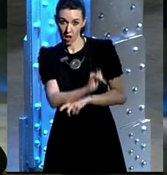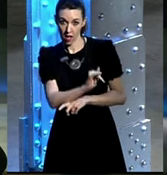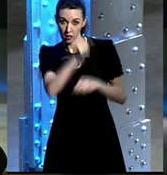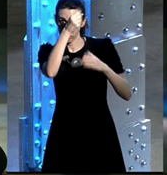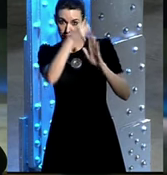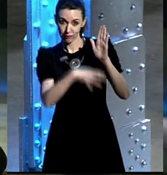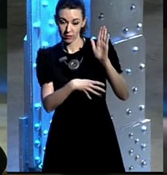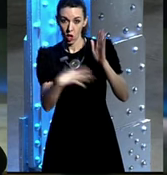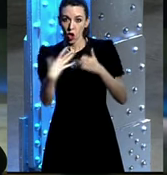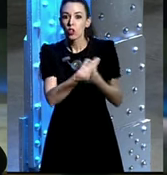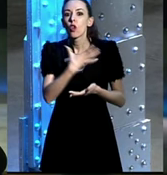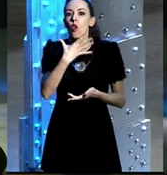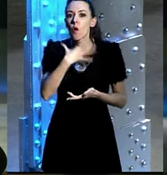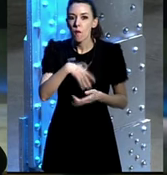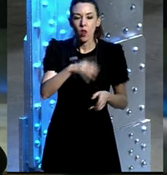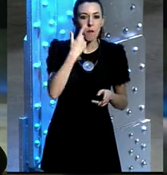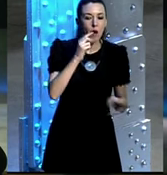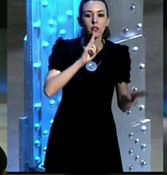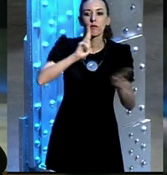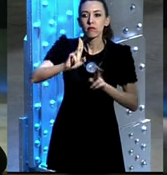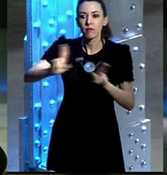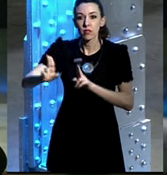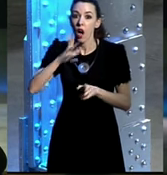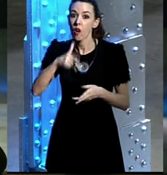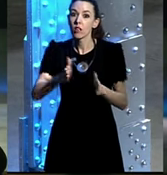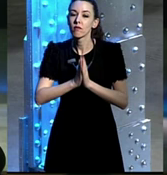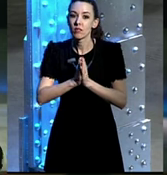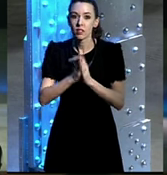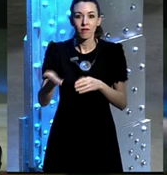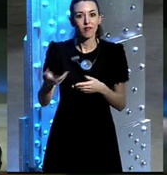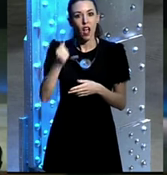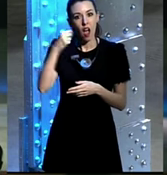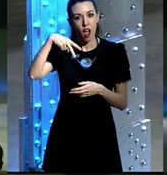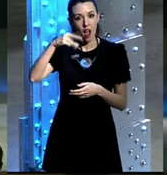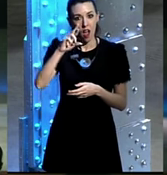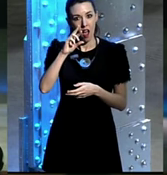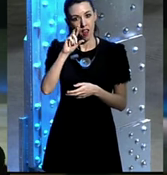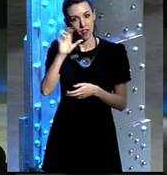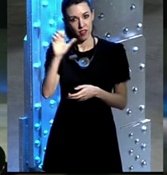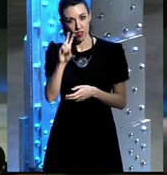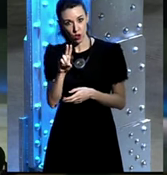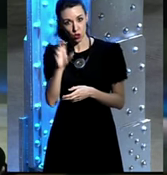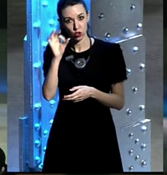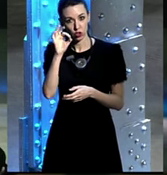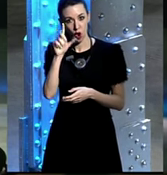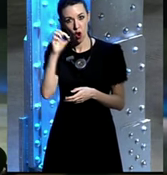y todo lo que podamos lo contaremos. Ahora, por favor, Andrew Solomon, Rojo.